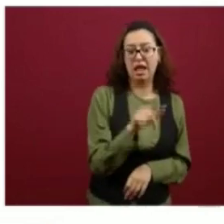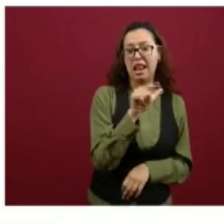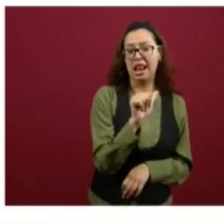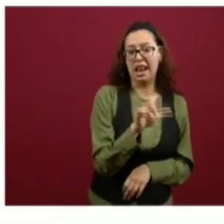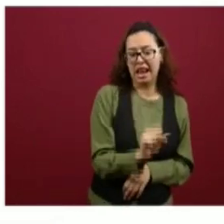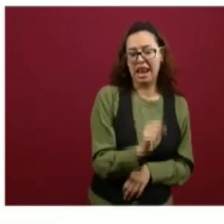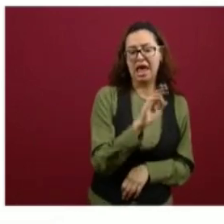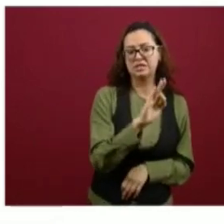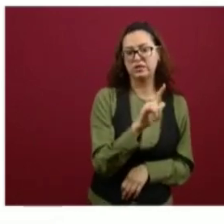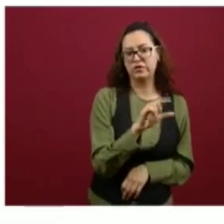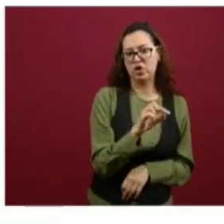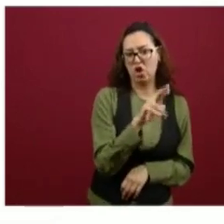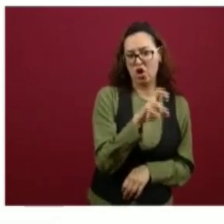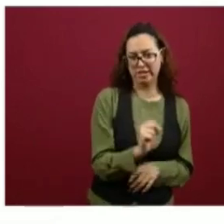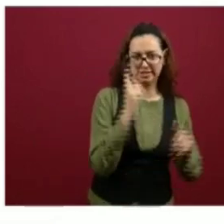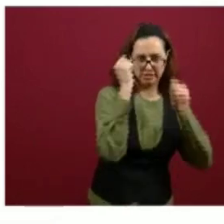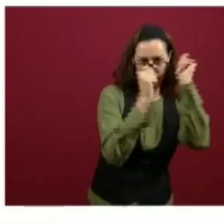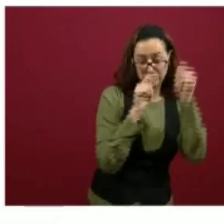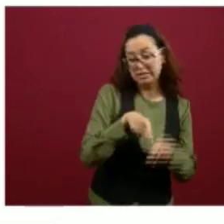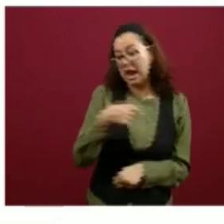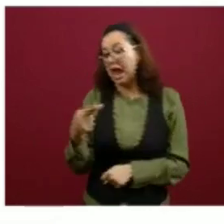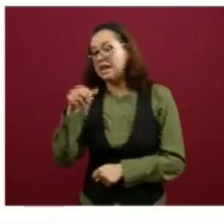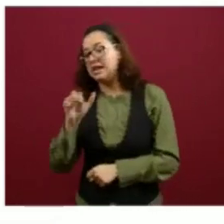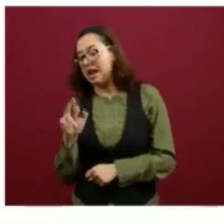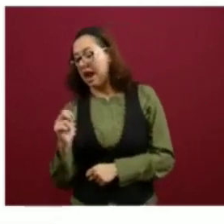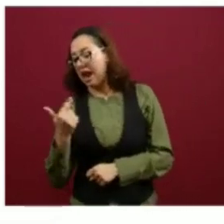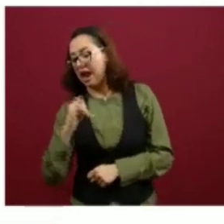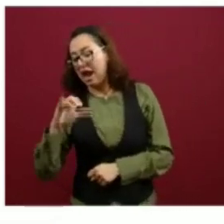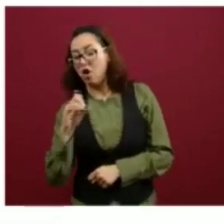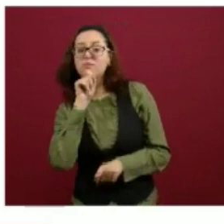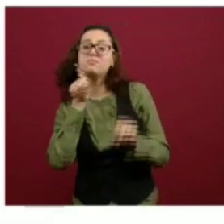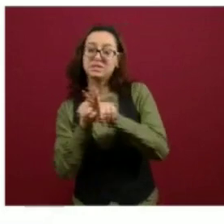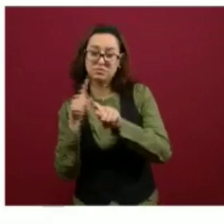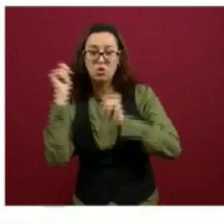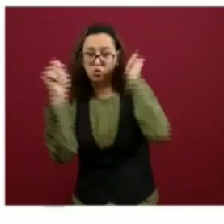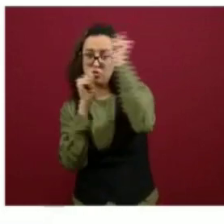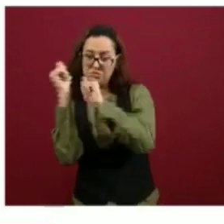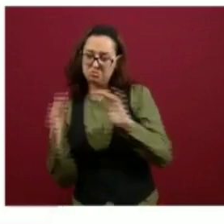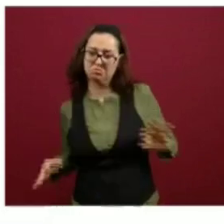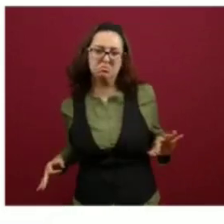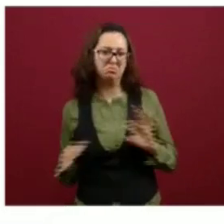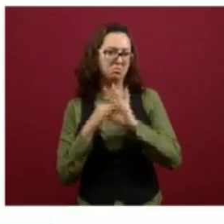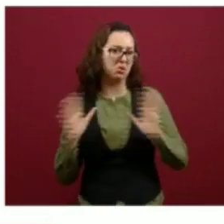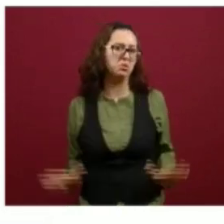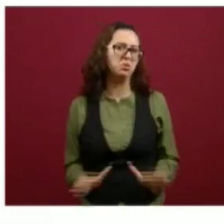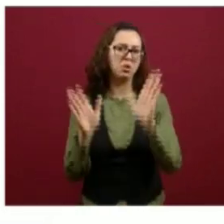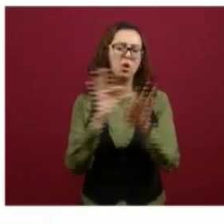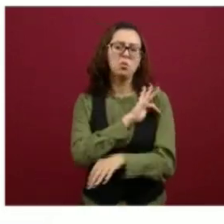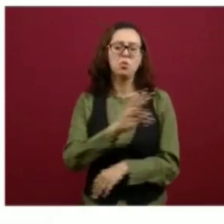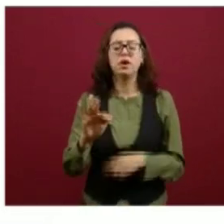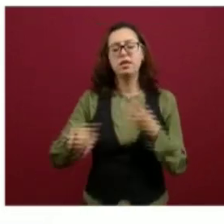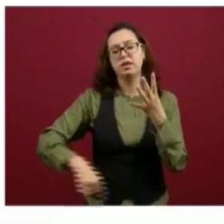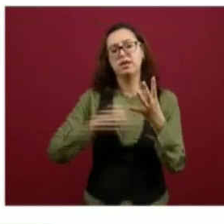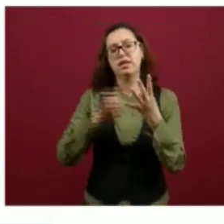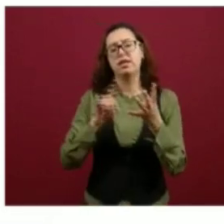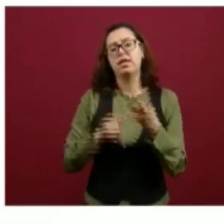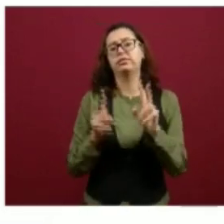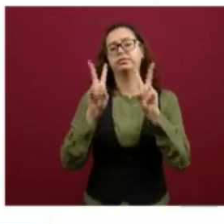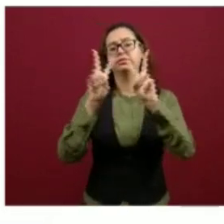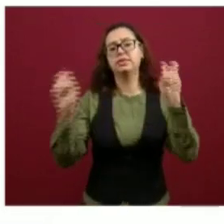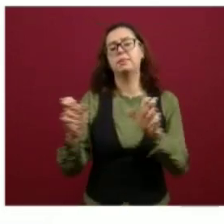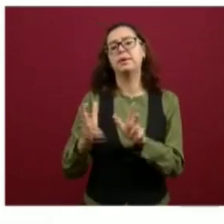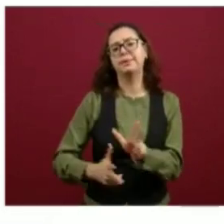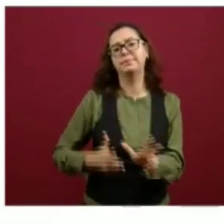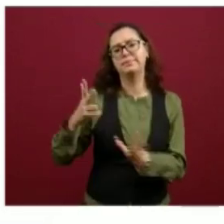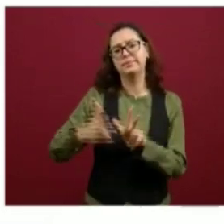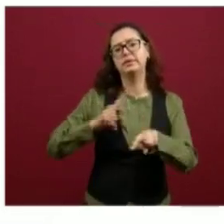es una zona turística. Entonces, pues ahí nos vamos conectando. El cuarto es la conectividad ferroviaria entre los países del